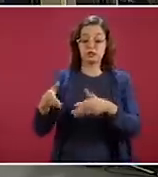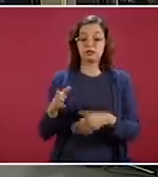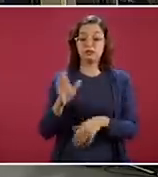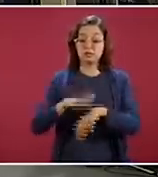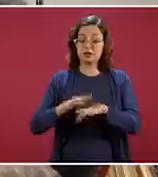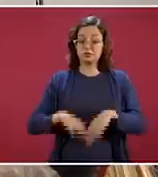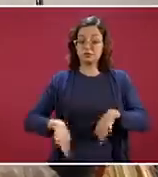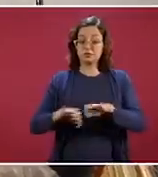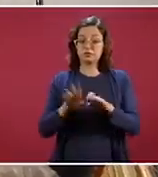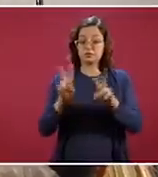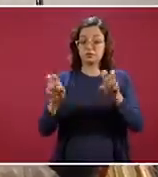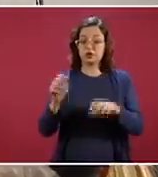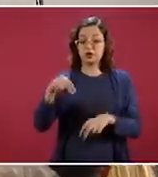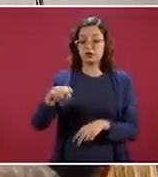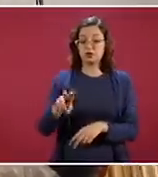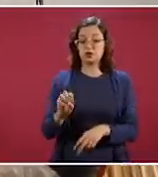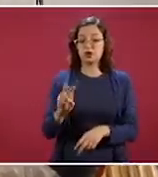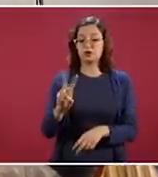particular.